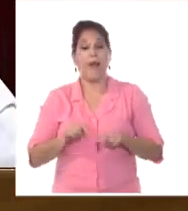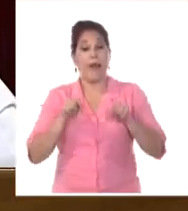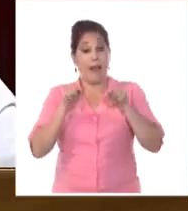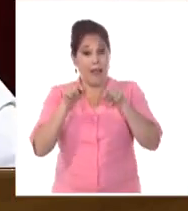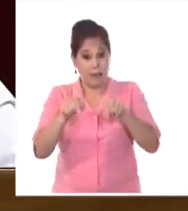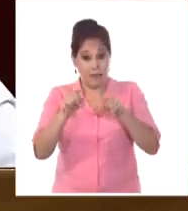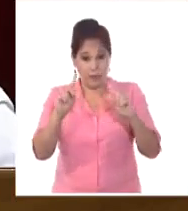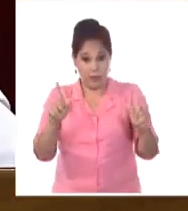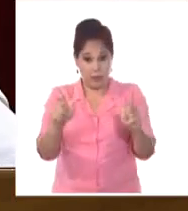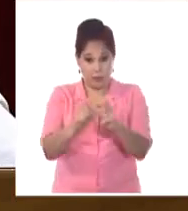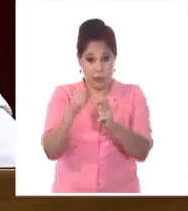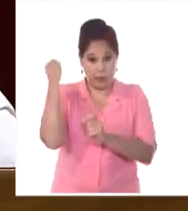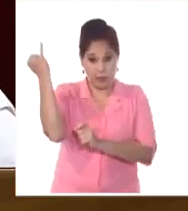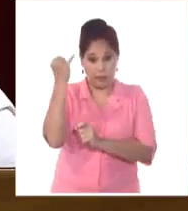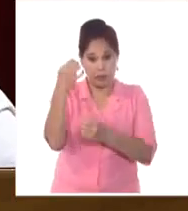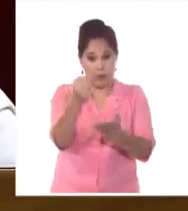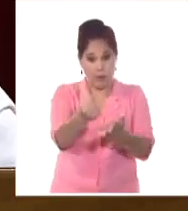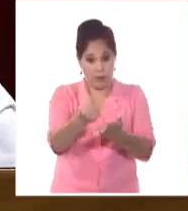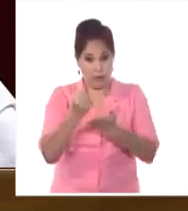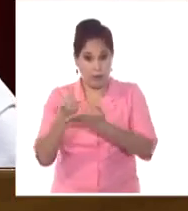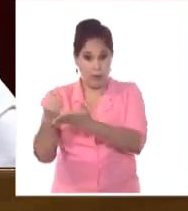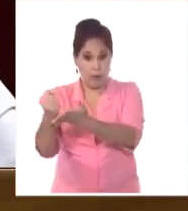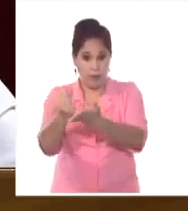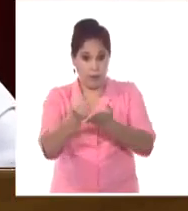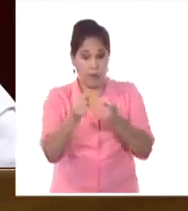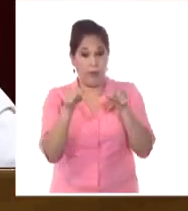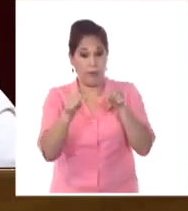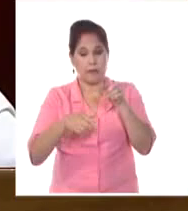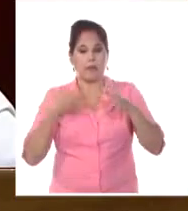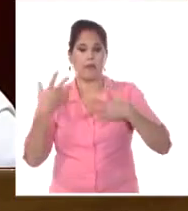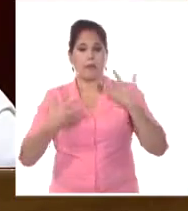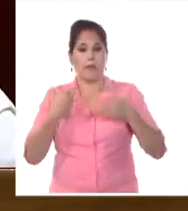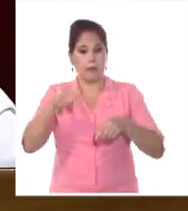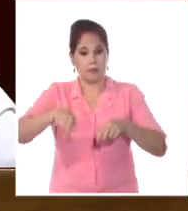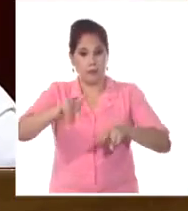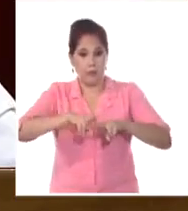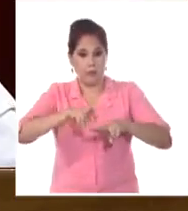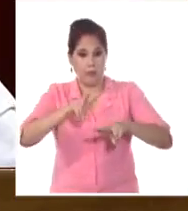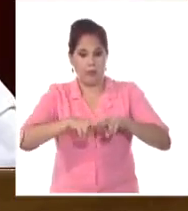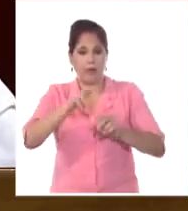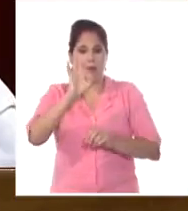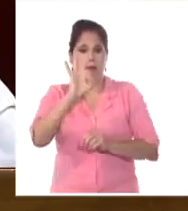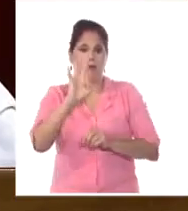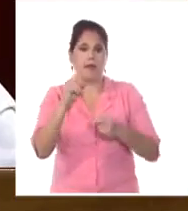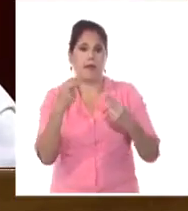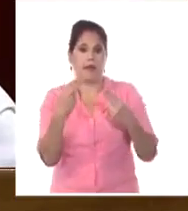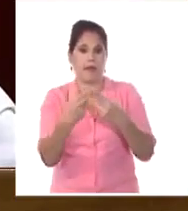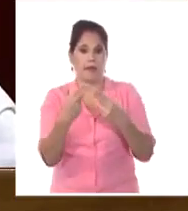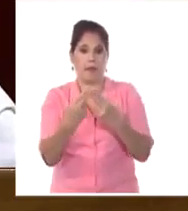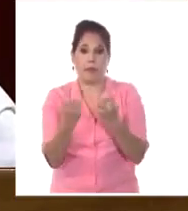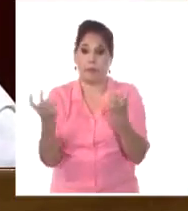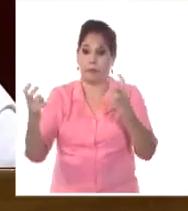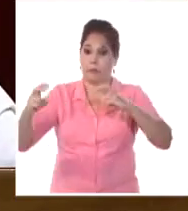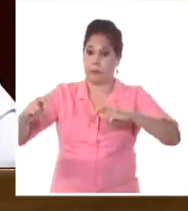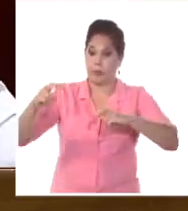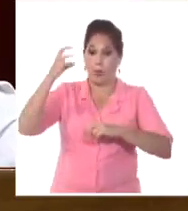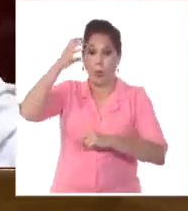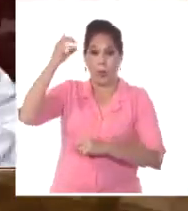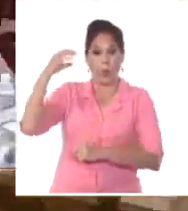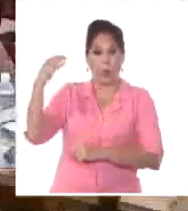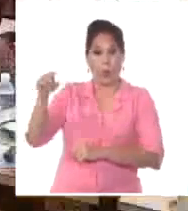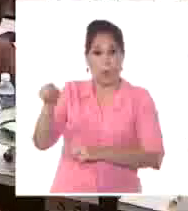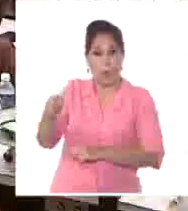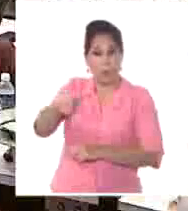este encuentro internacional de solidaridad, se está celebrando en La Habana el tercer ciclo de la mesa de diálogo entre el gobierno de